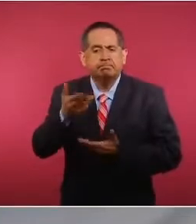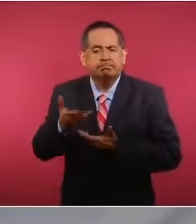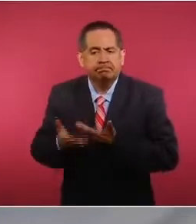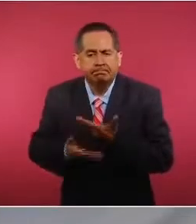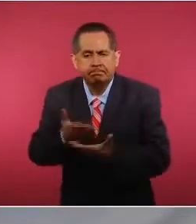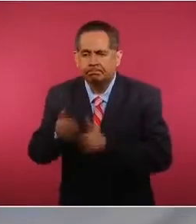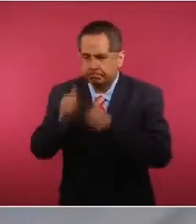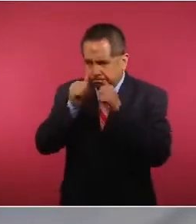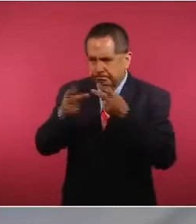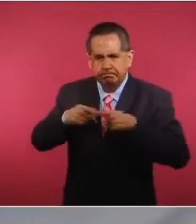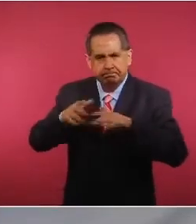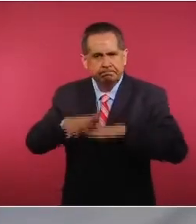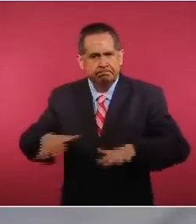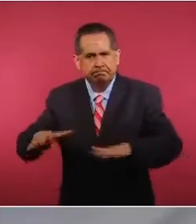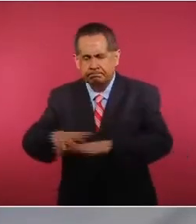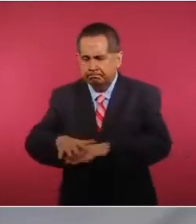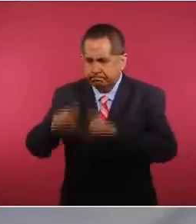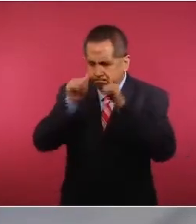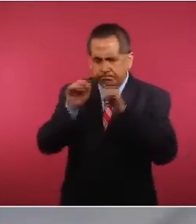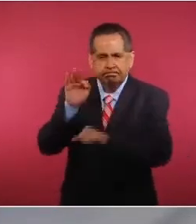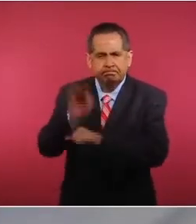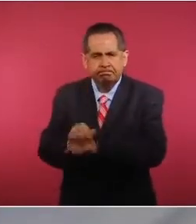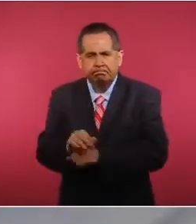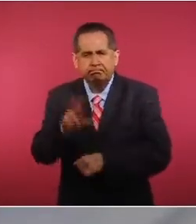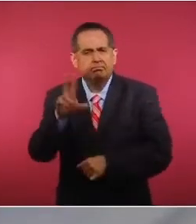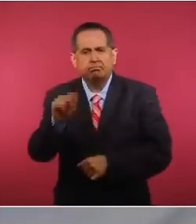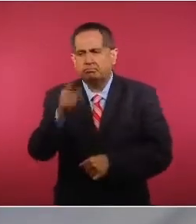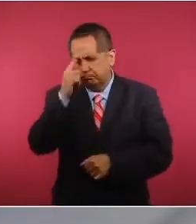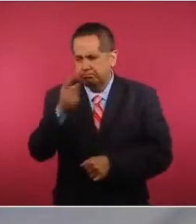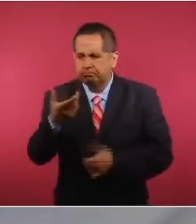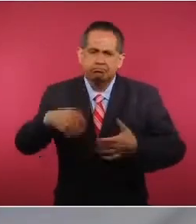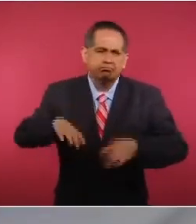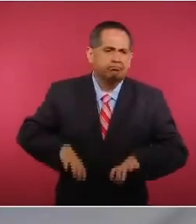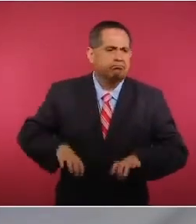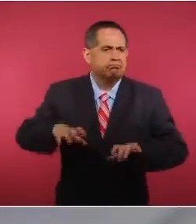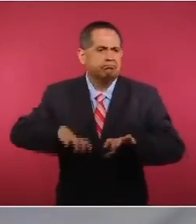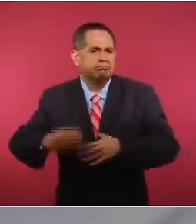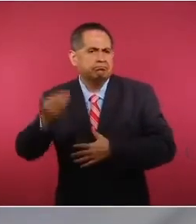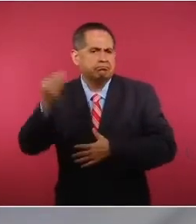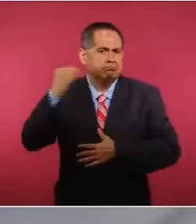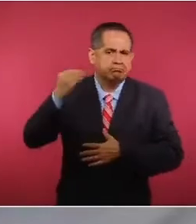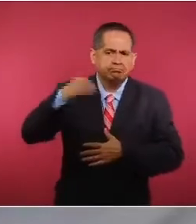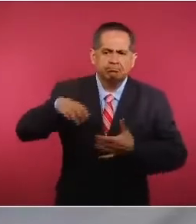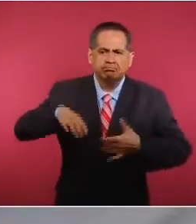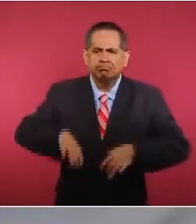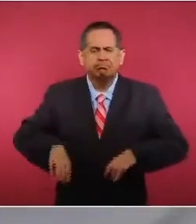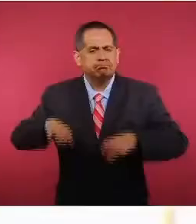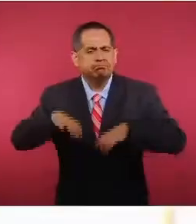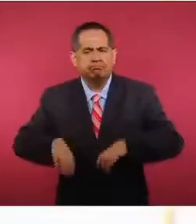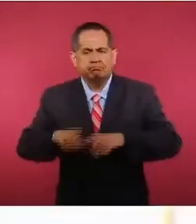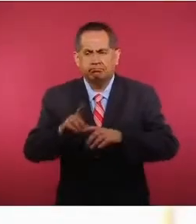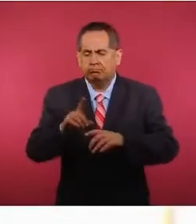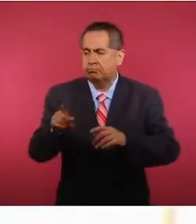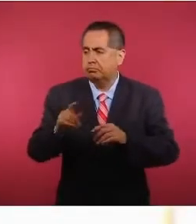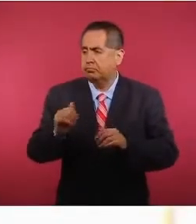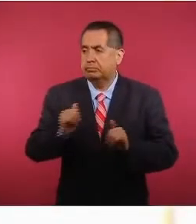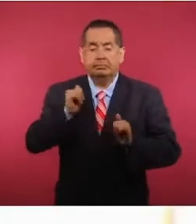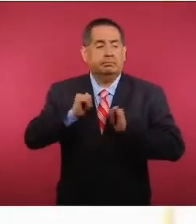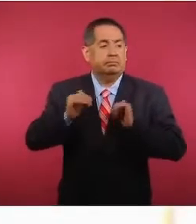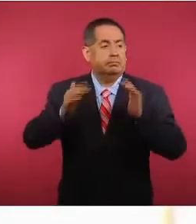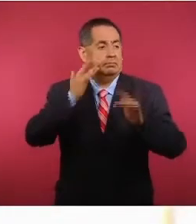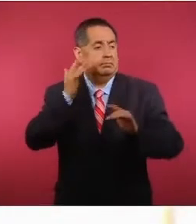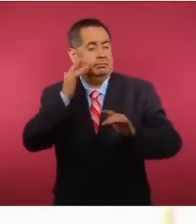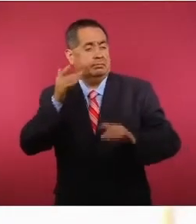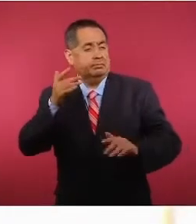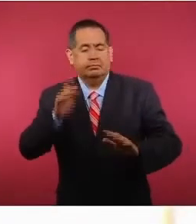pueblo, no para acumular riqueza o privilegios.